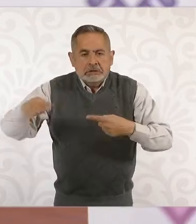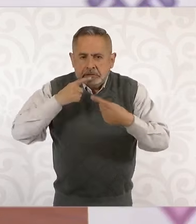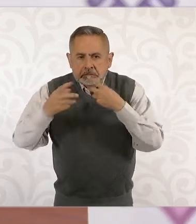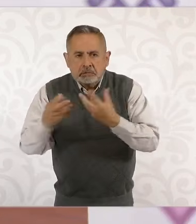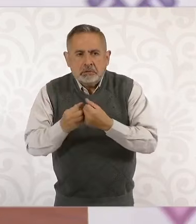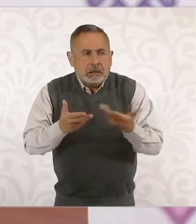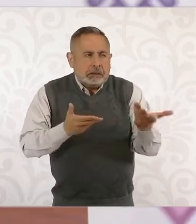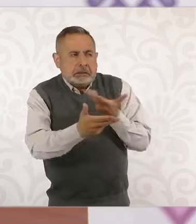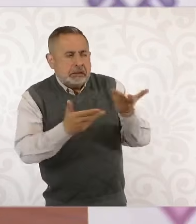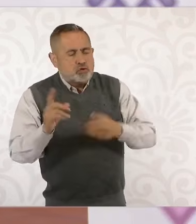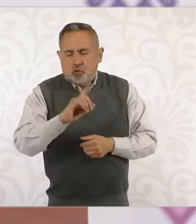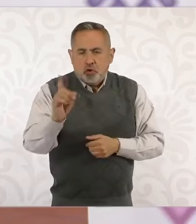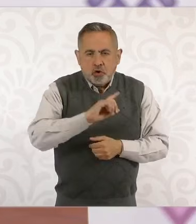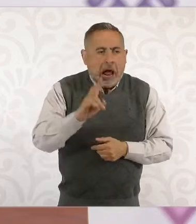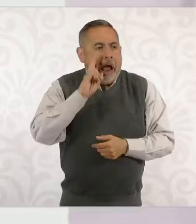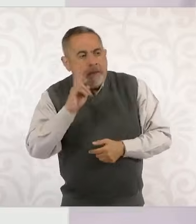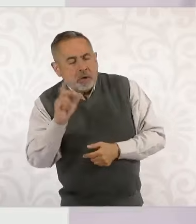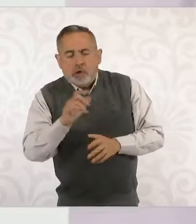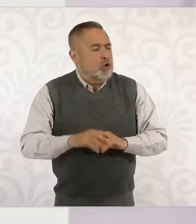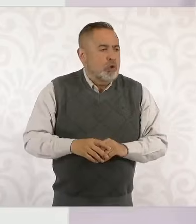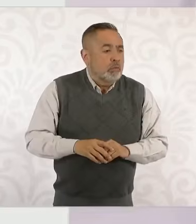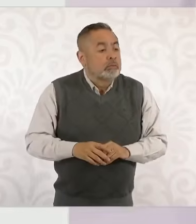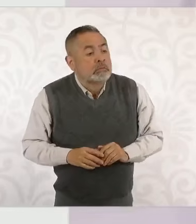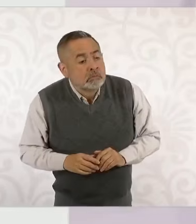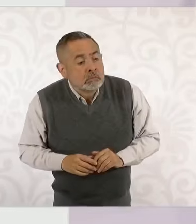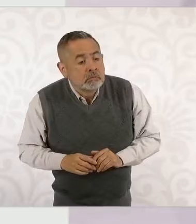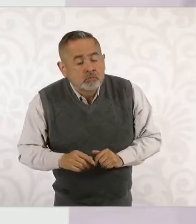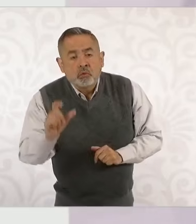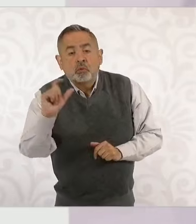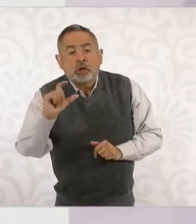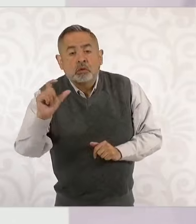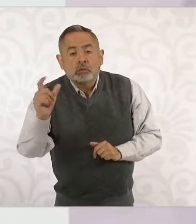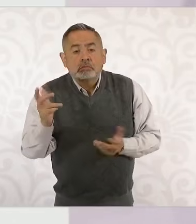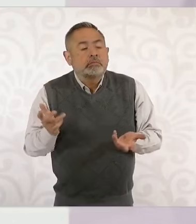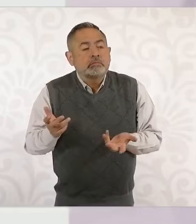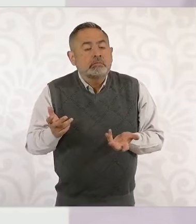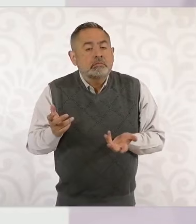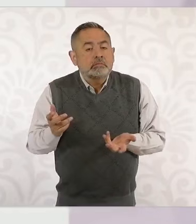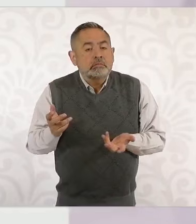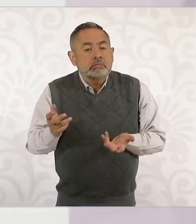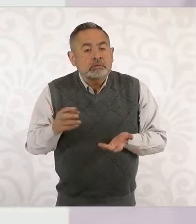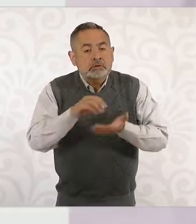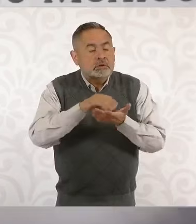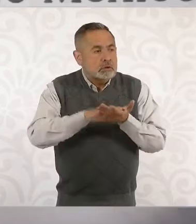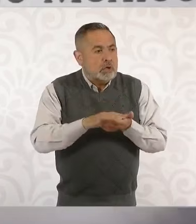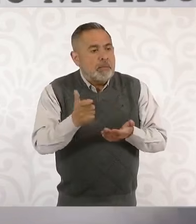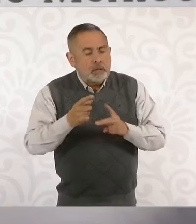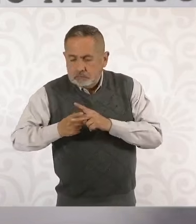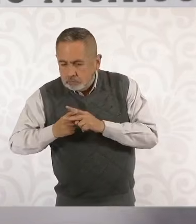no de negociación, porque no es negociación, sino del alcance de las